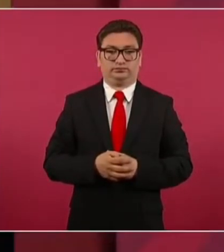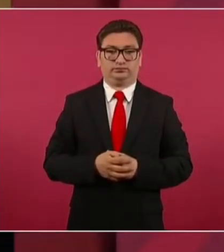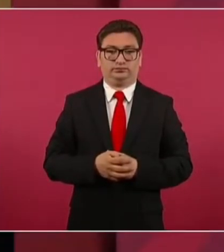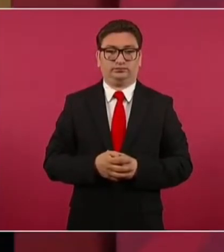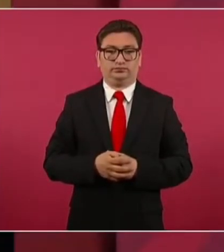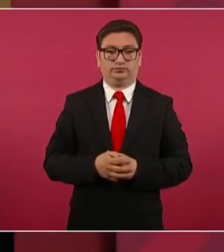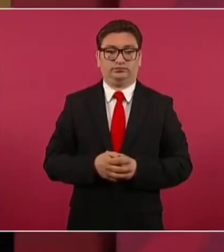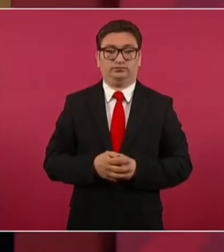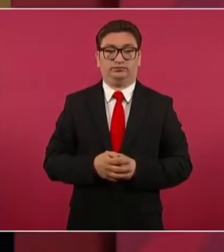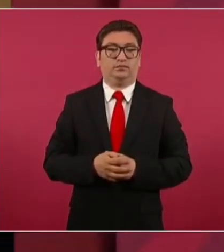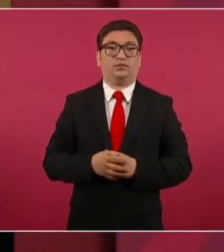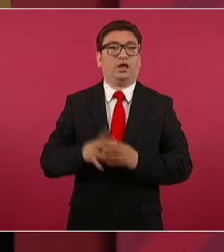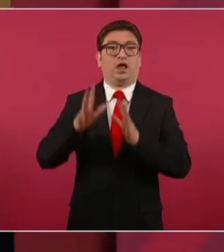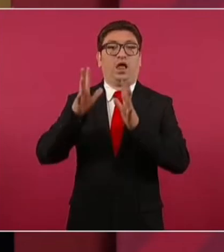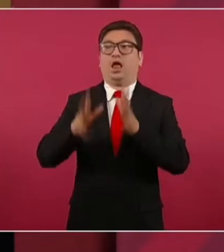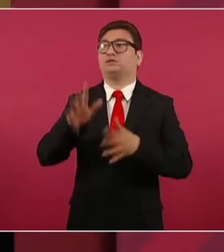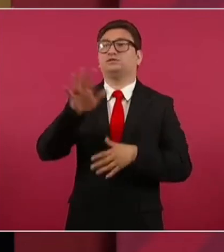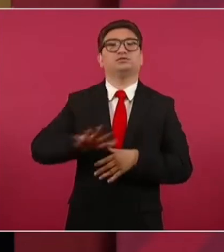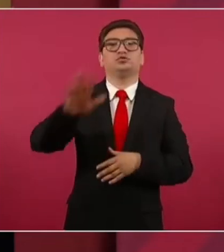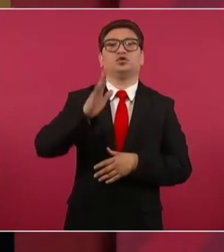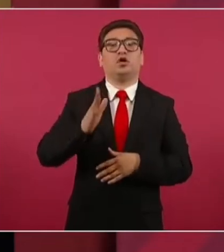así, el pensamiento dominante,